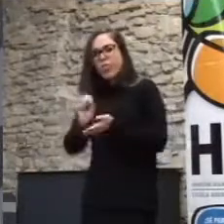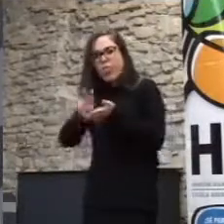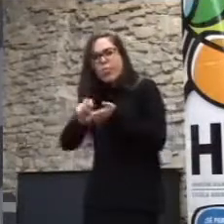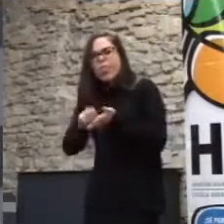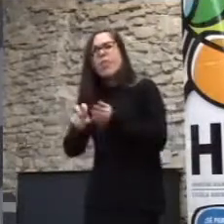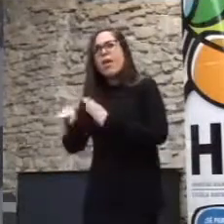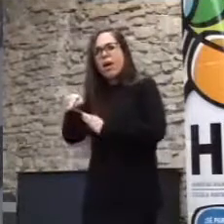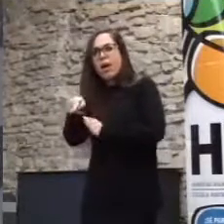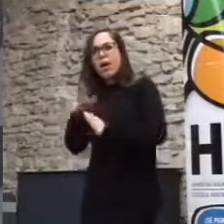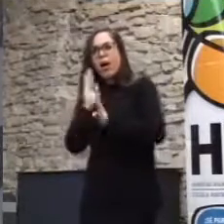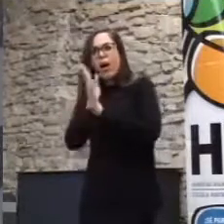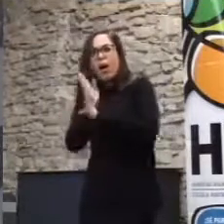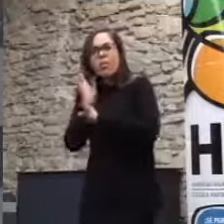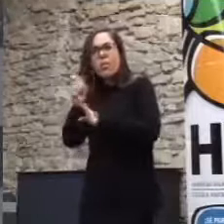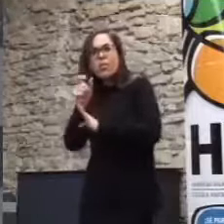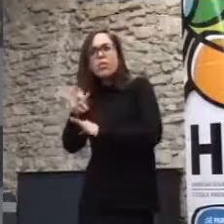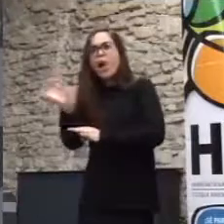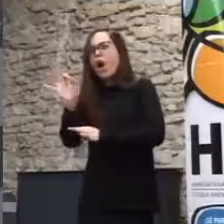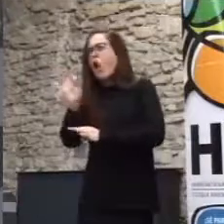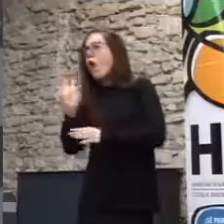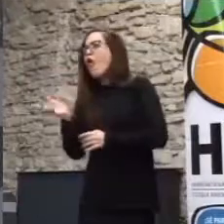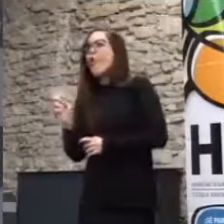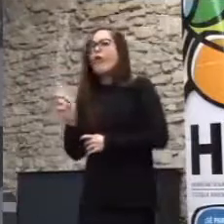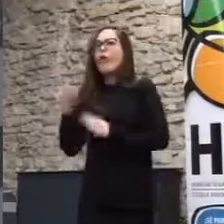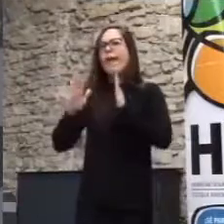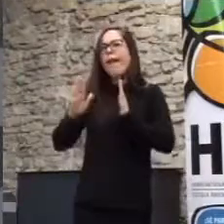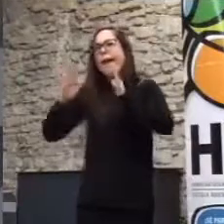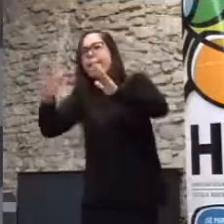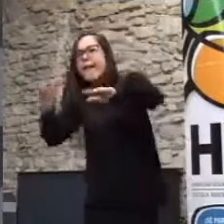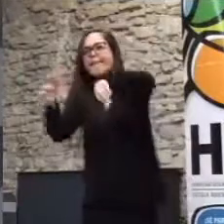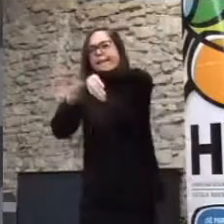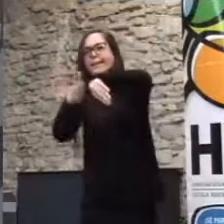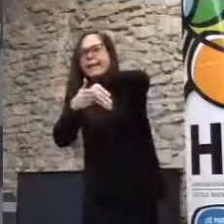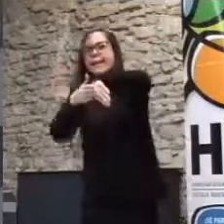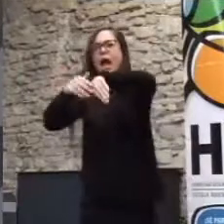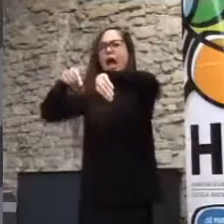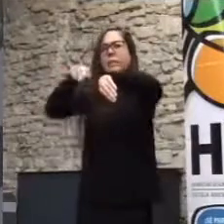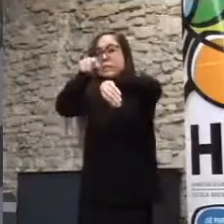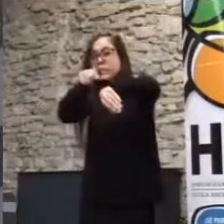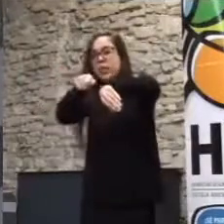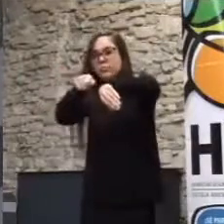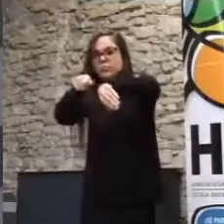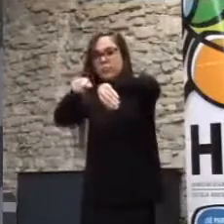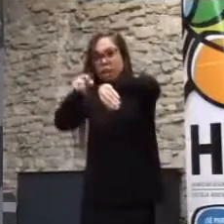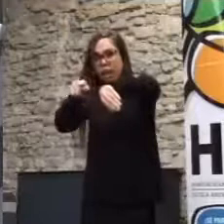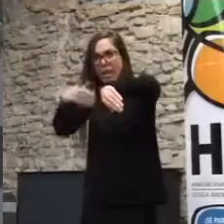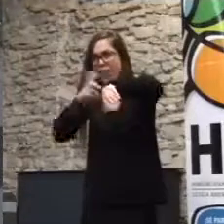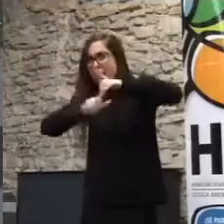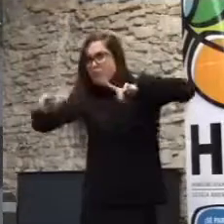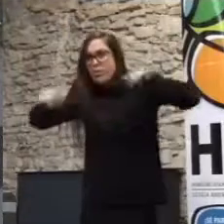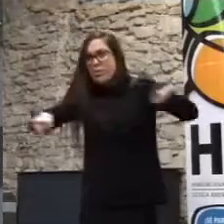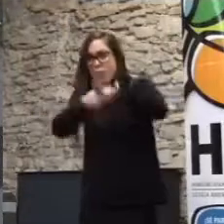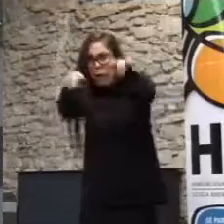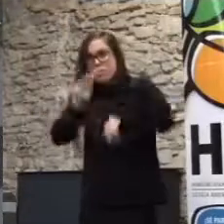ocurre. Entonces aquí lo que ocurra en la esquina de la calle X con la calle Y es importante. No solo para la gente de esa